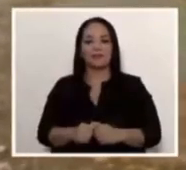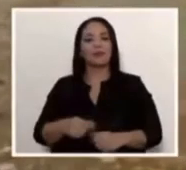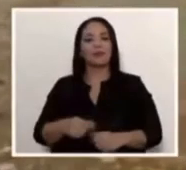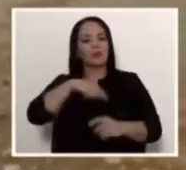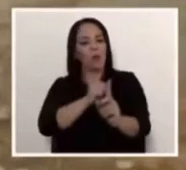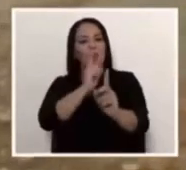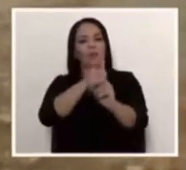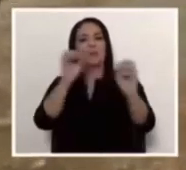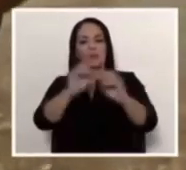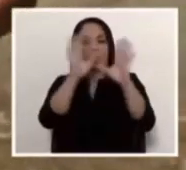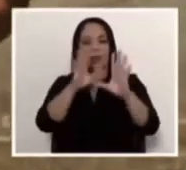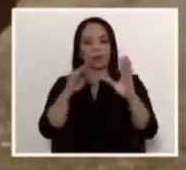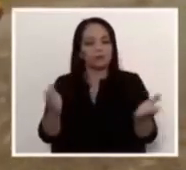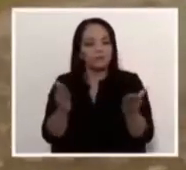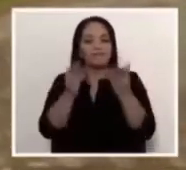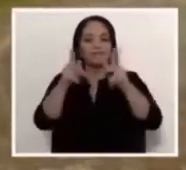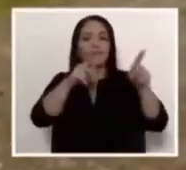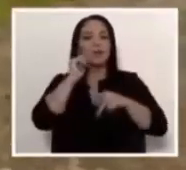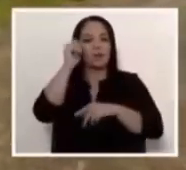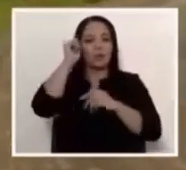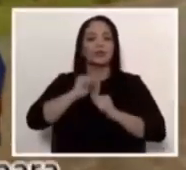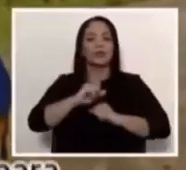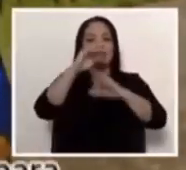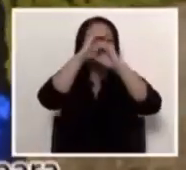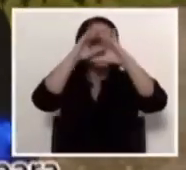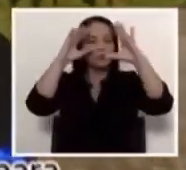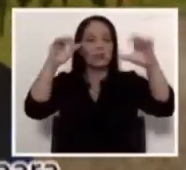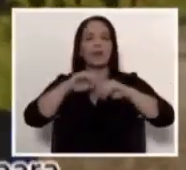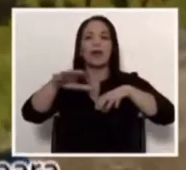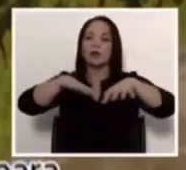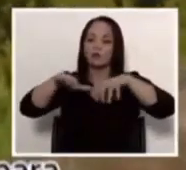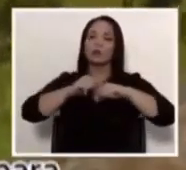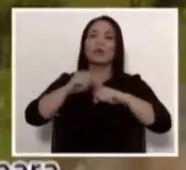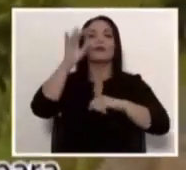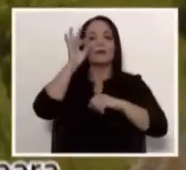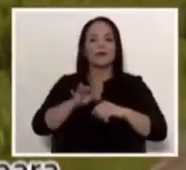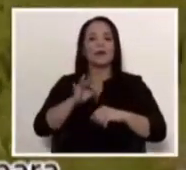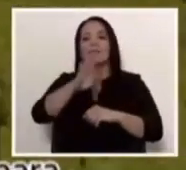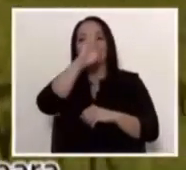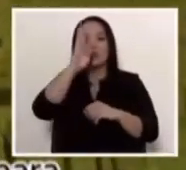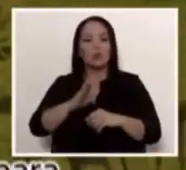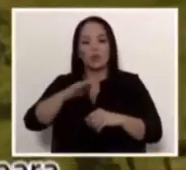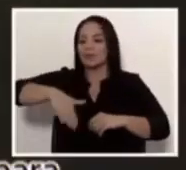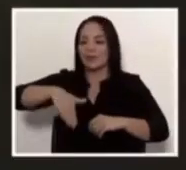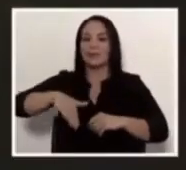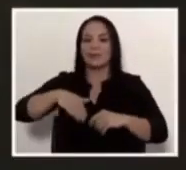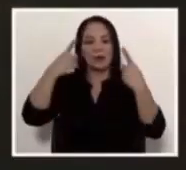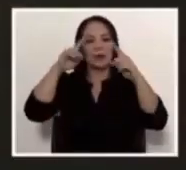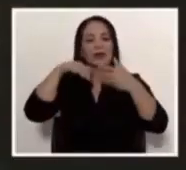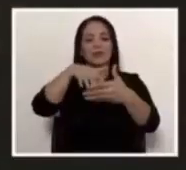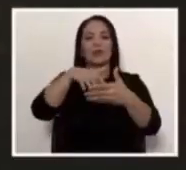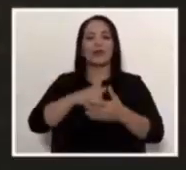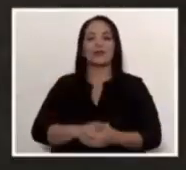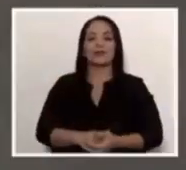claro: inspirar a las personas adultas que sueñan, actúan y creen que nunca es tarde para estudiar.